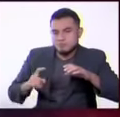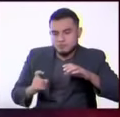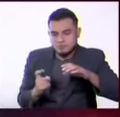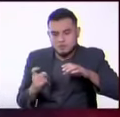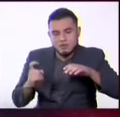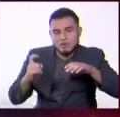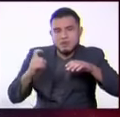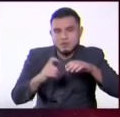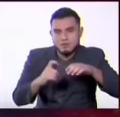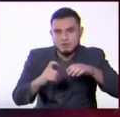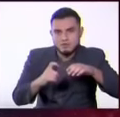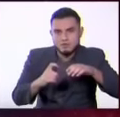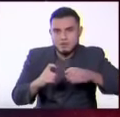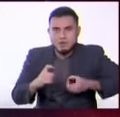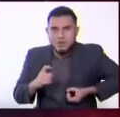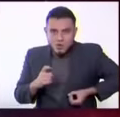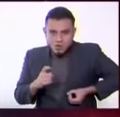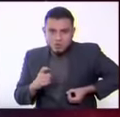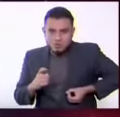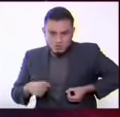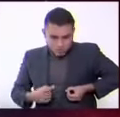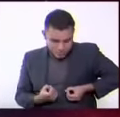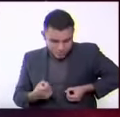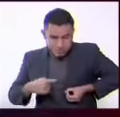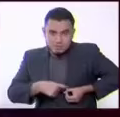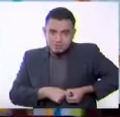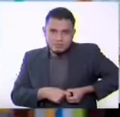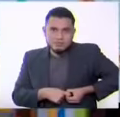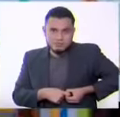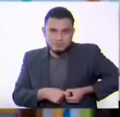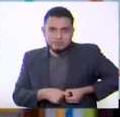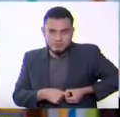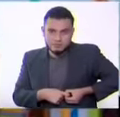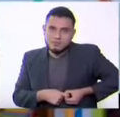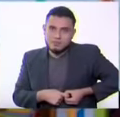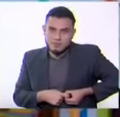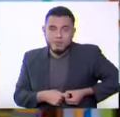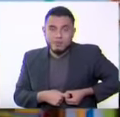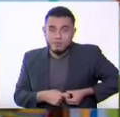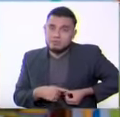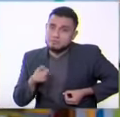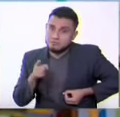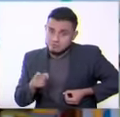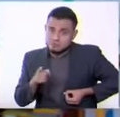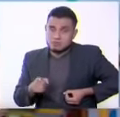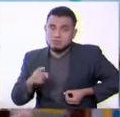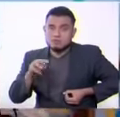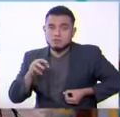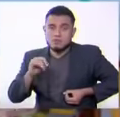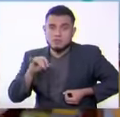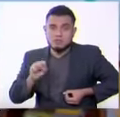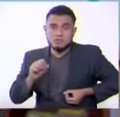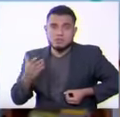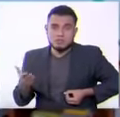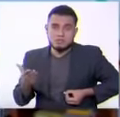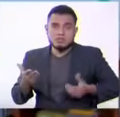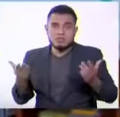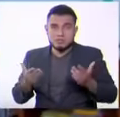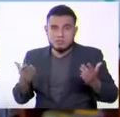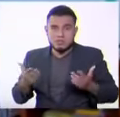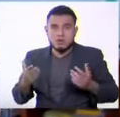los óvulos respectivamente. Además, la meiosis se encarga de la redistribución de